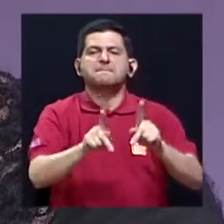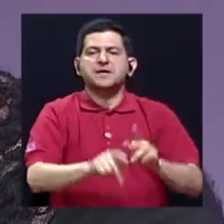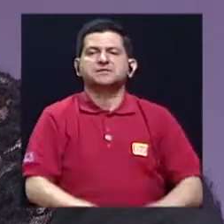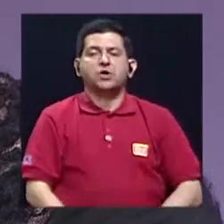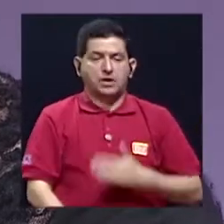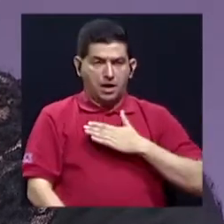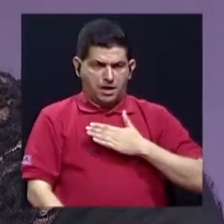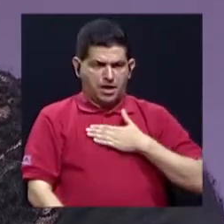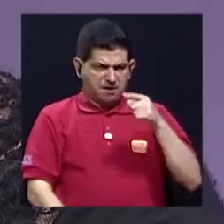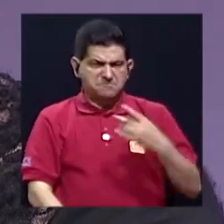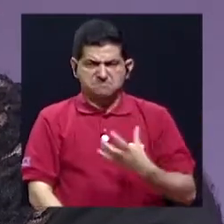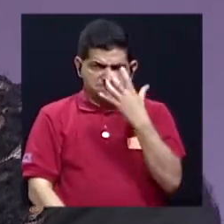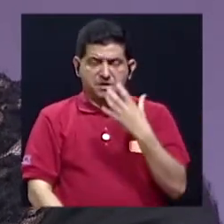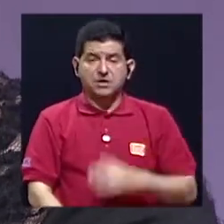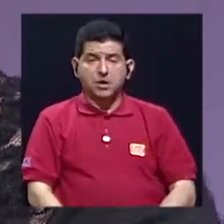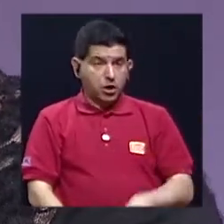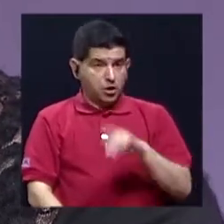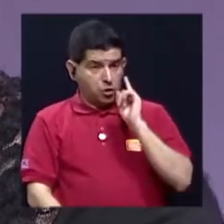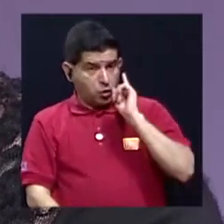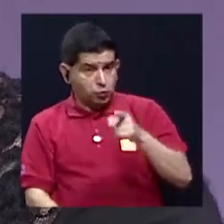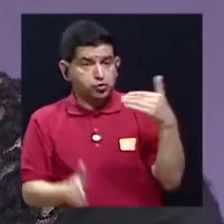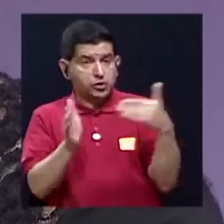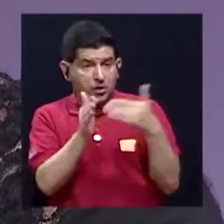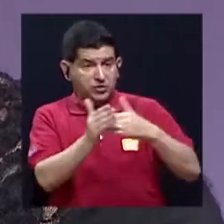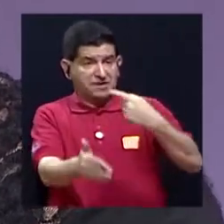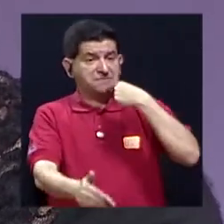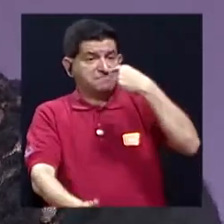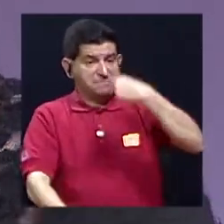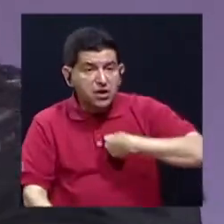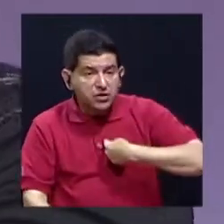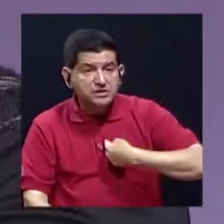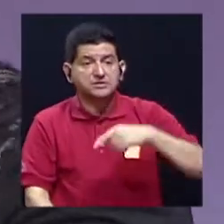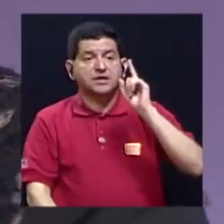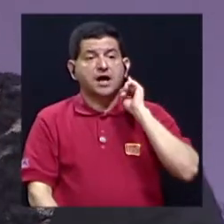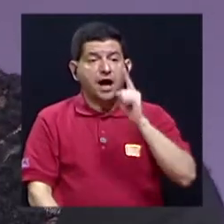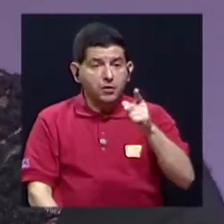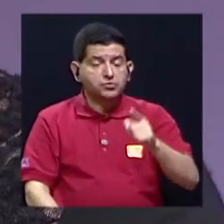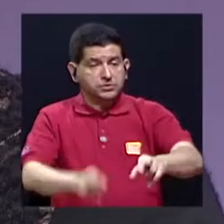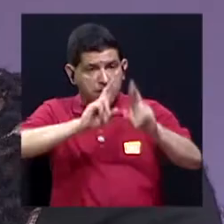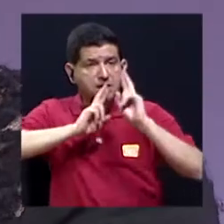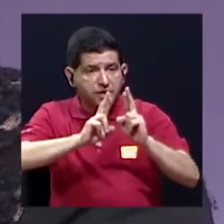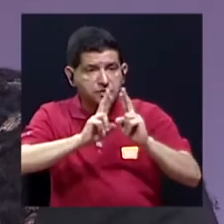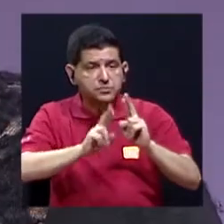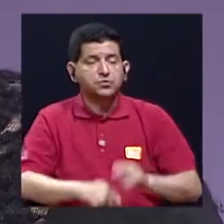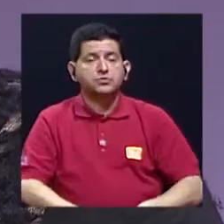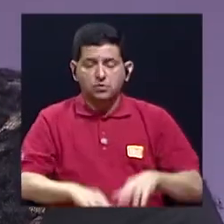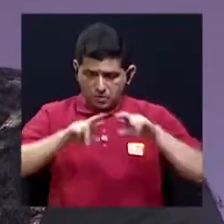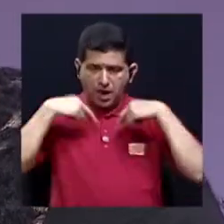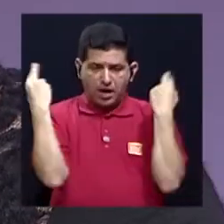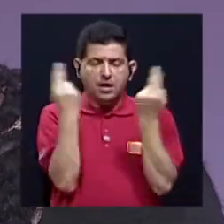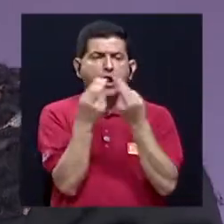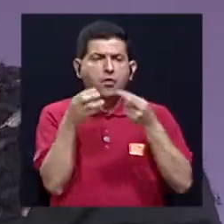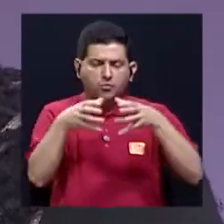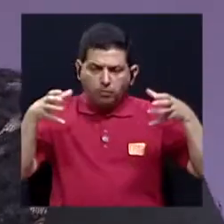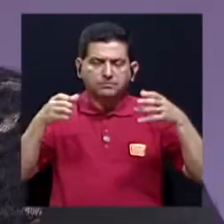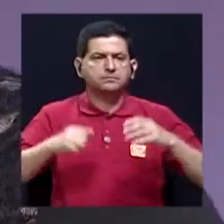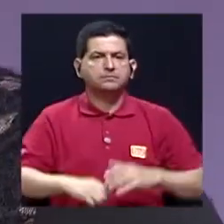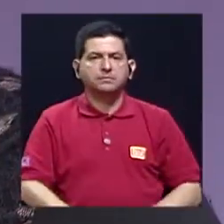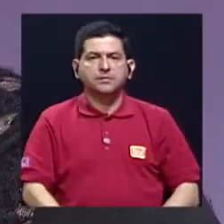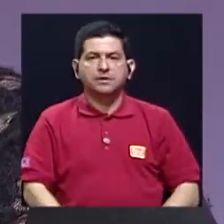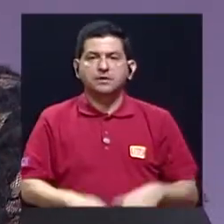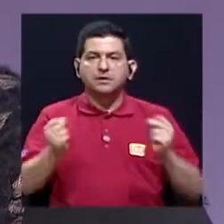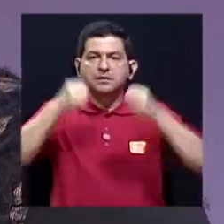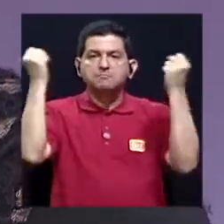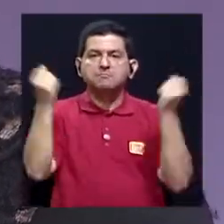que me había ocasionado esa molestia, si usted me vuelve a decir eso, yo le voy a contestar en pleno consejo. Y fue